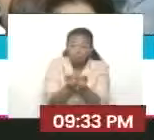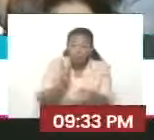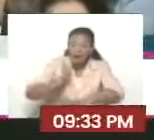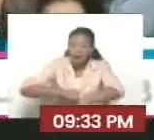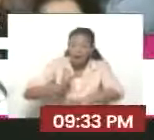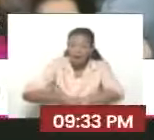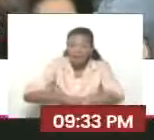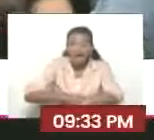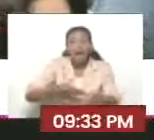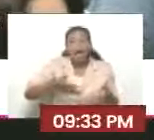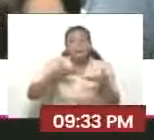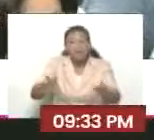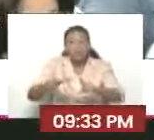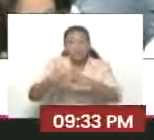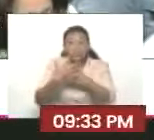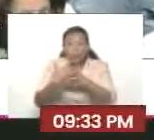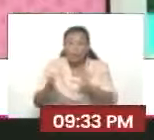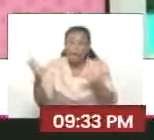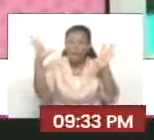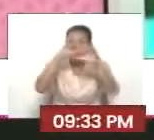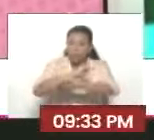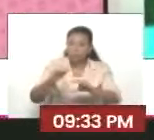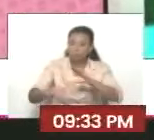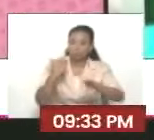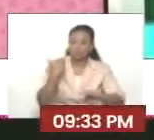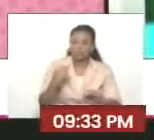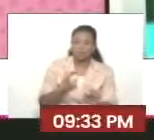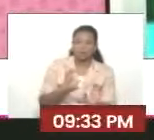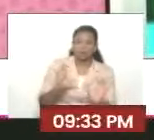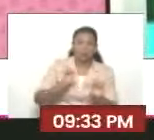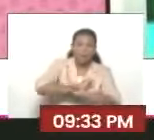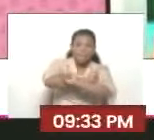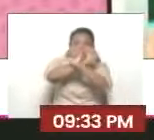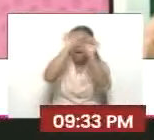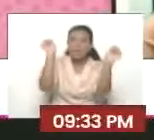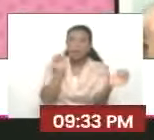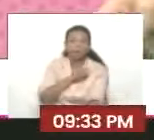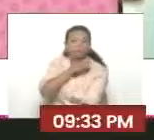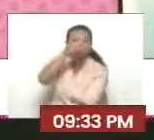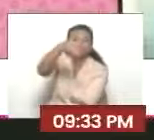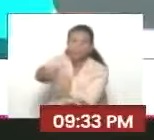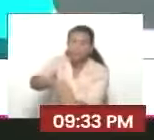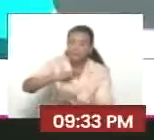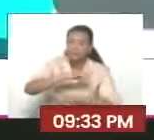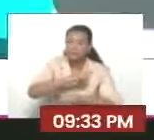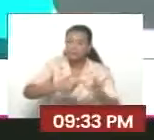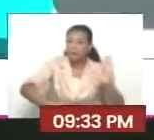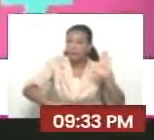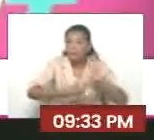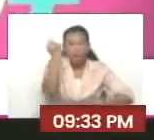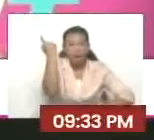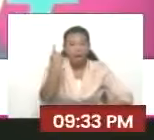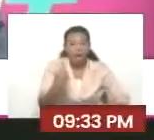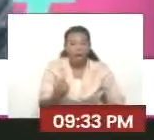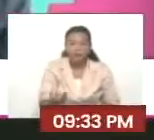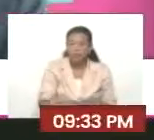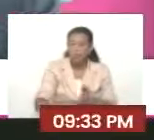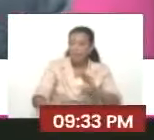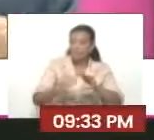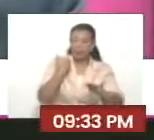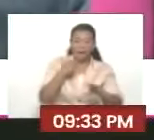veces llegan los casos en la noche y en la mañana ya se están solucionando. Así tiene que ser, cayendo y